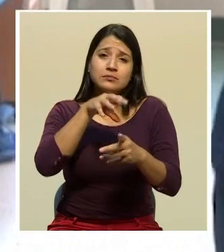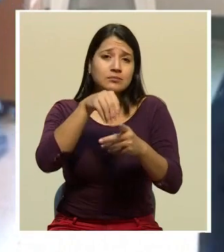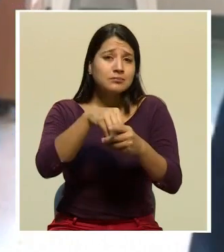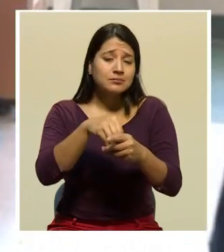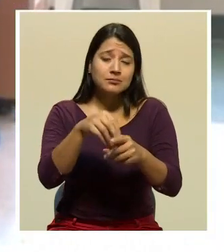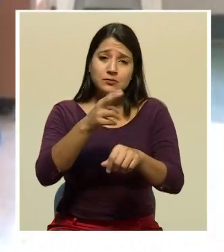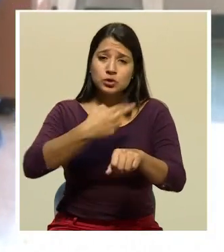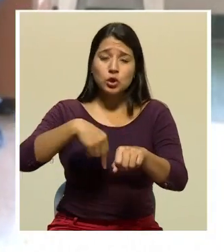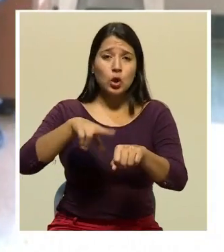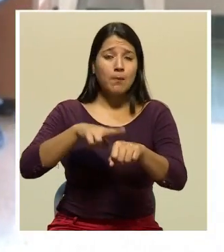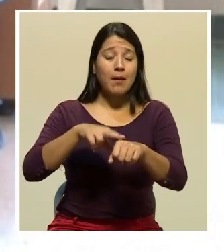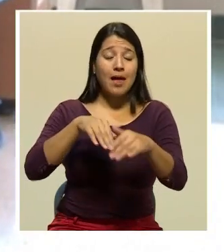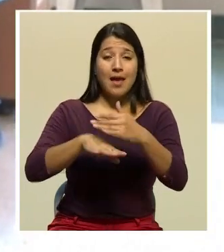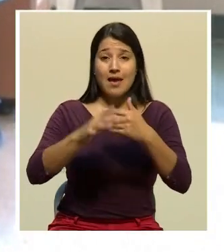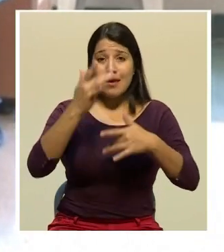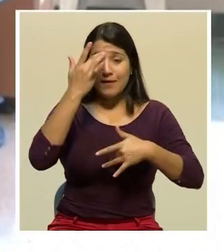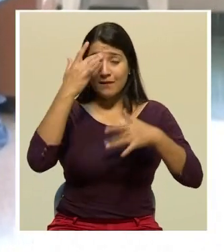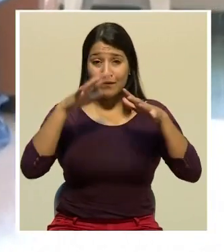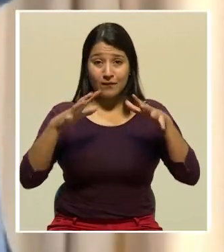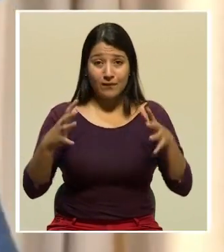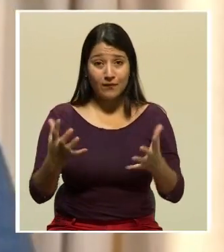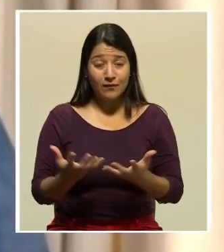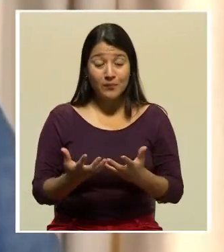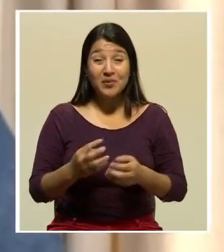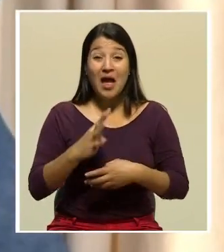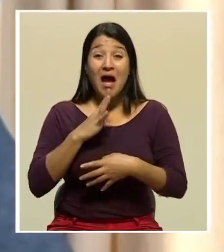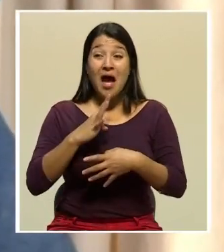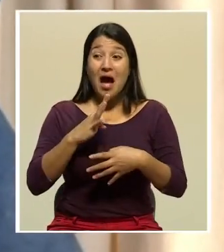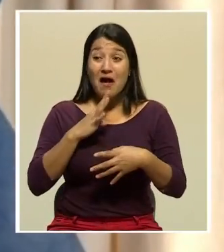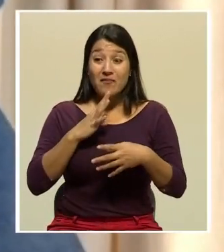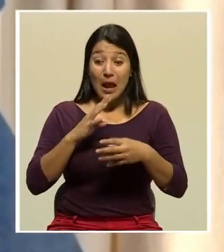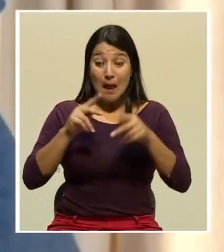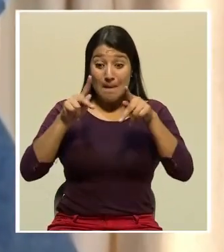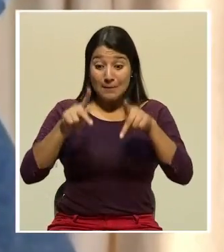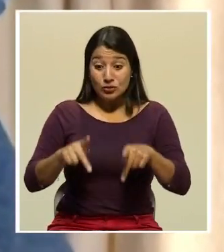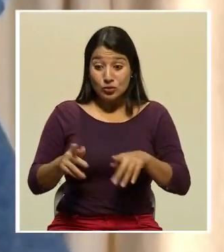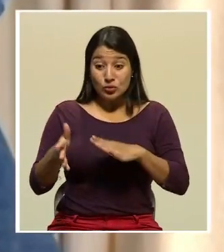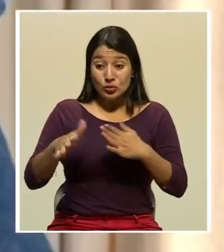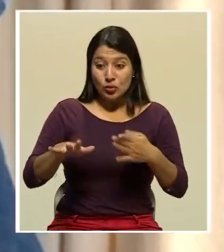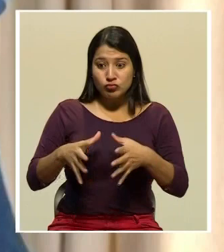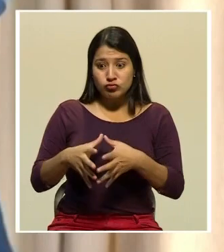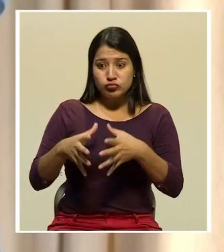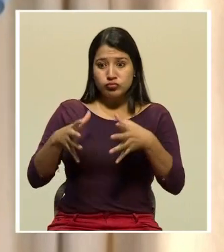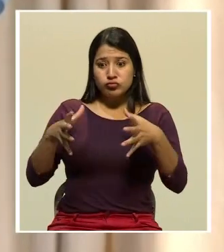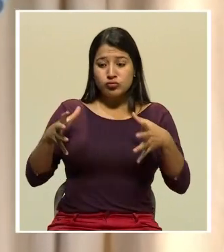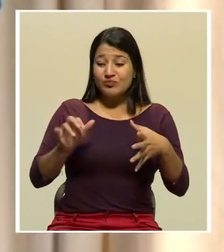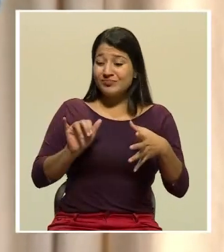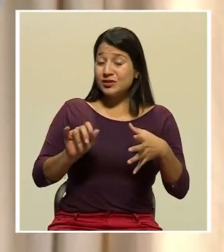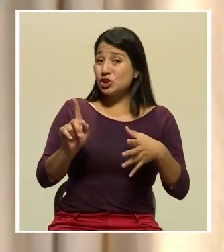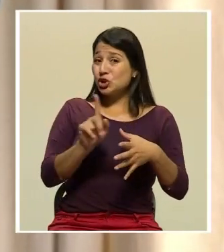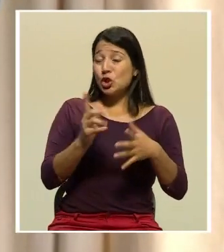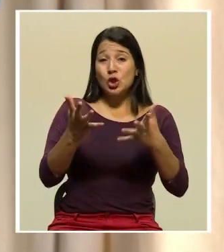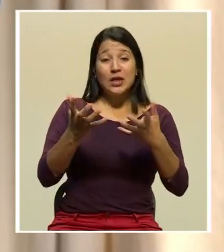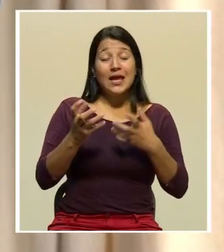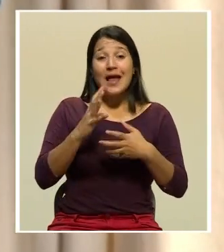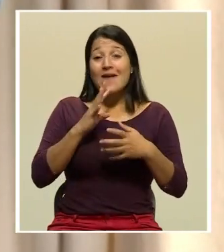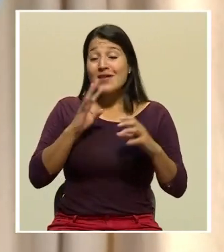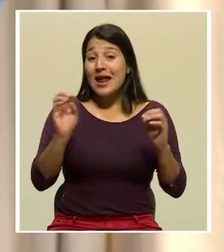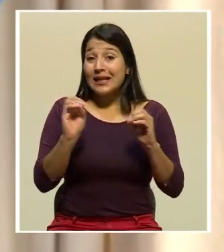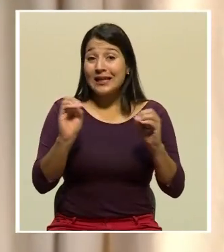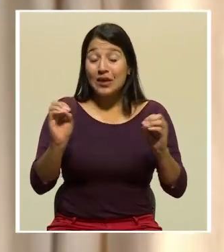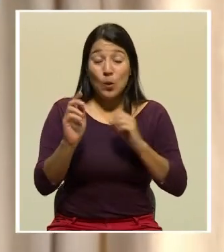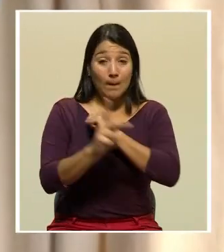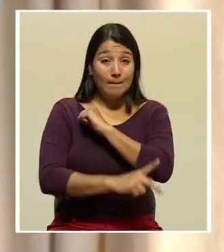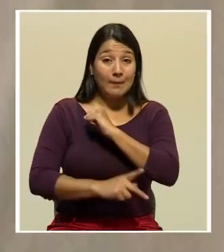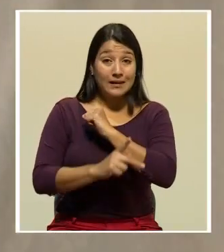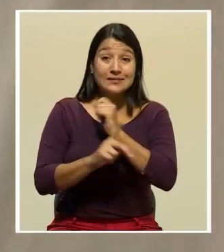Hablar de grandes cantidades de muertes a raíz del COVID-19 es algo que no quiere ningún país. Sin embargo, es una realidad que ya ha